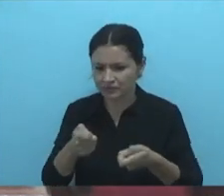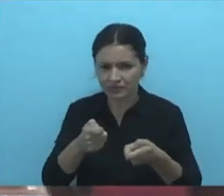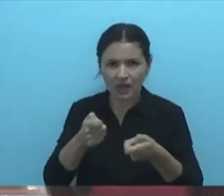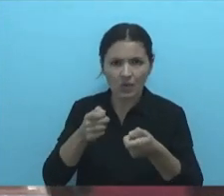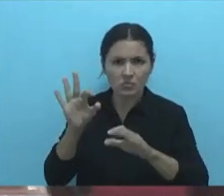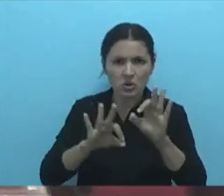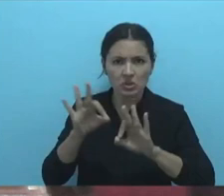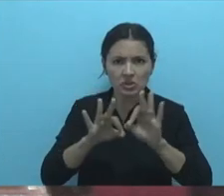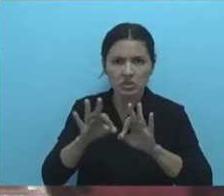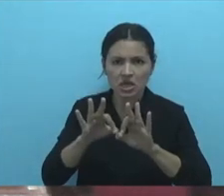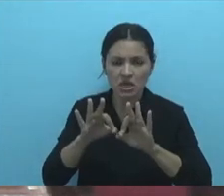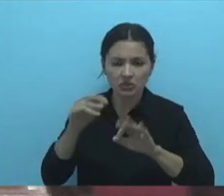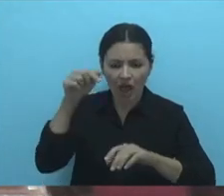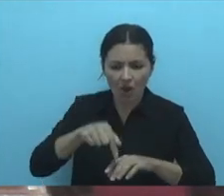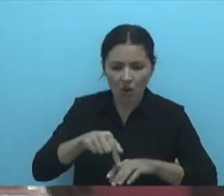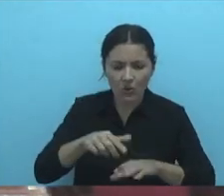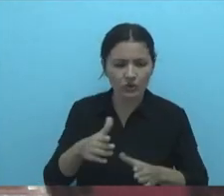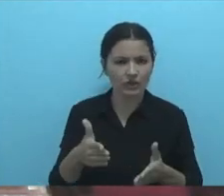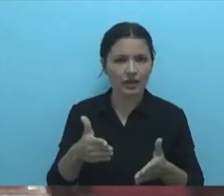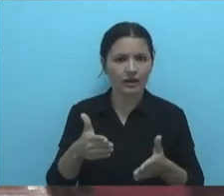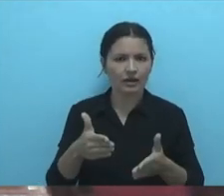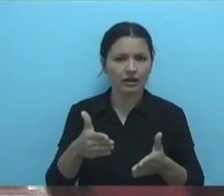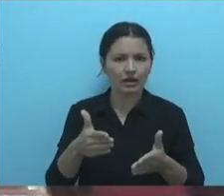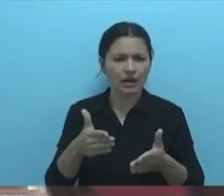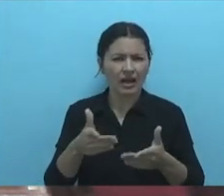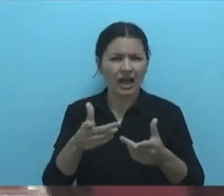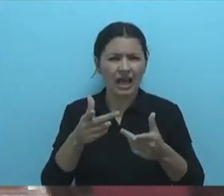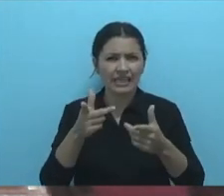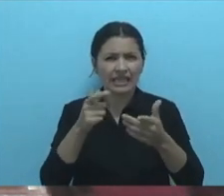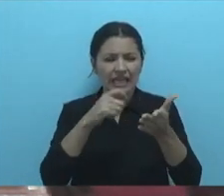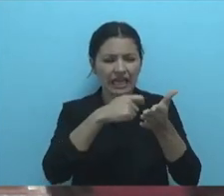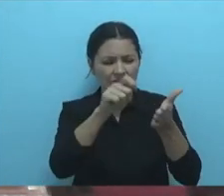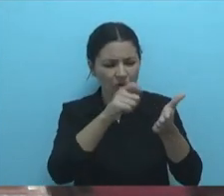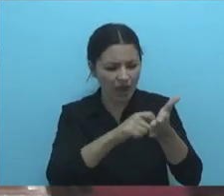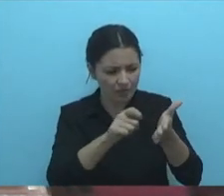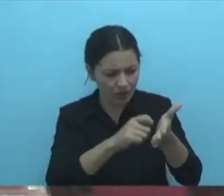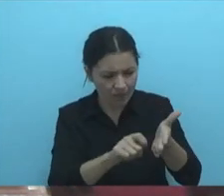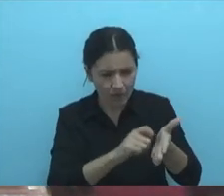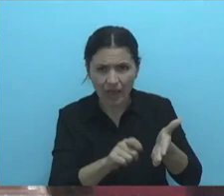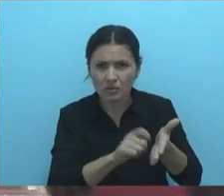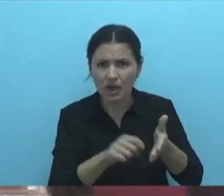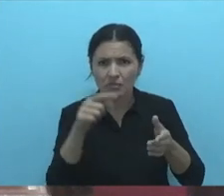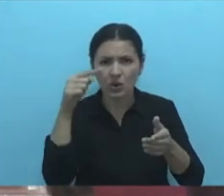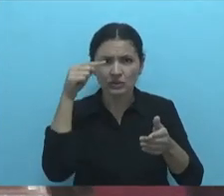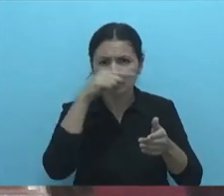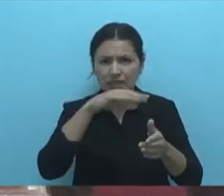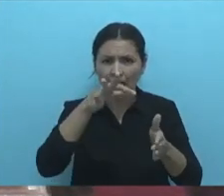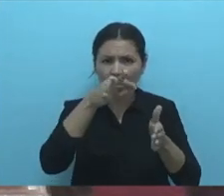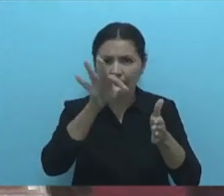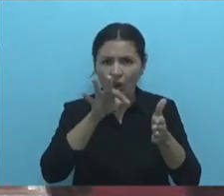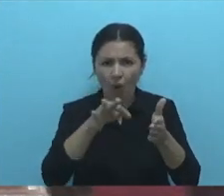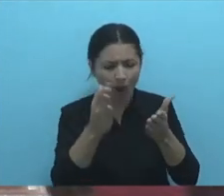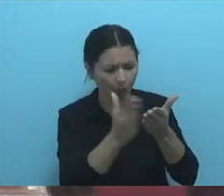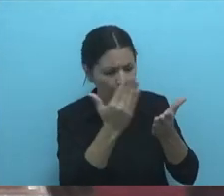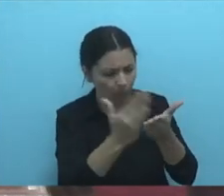lo que usted acaba de indicarnos que tiene siete hojas la la fundamentación debe ser del veto